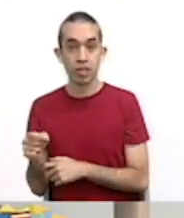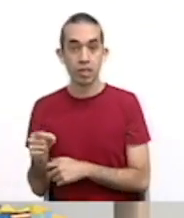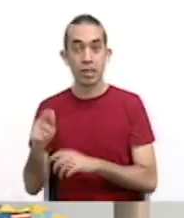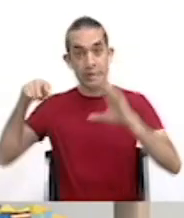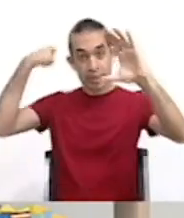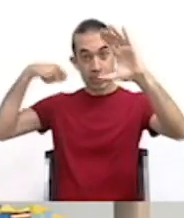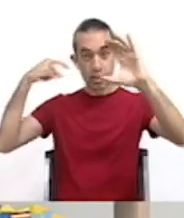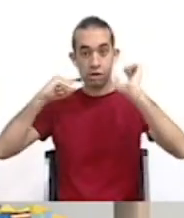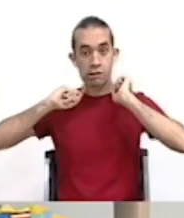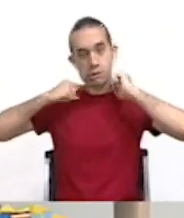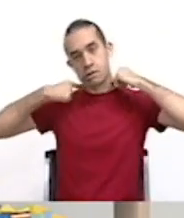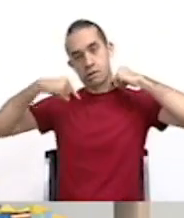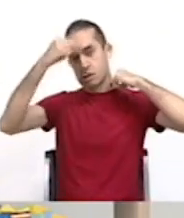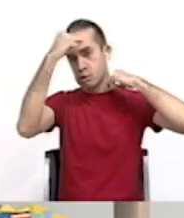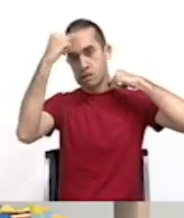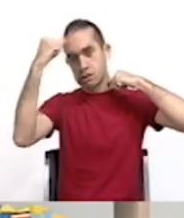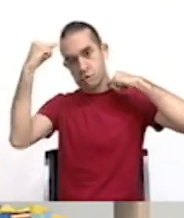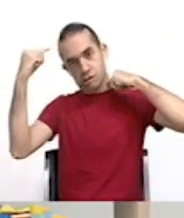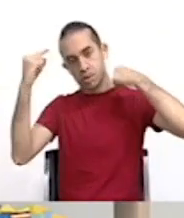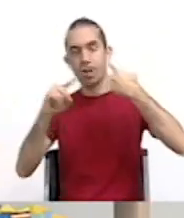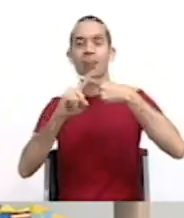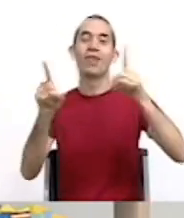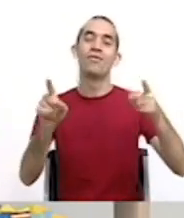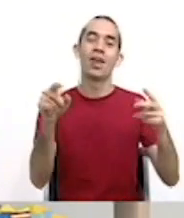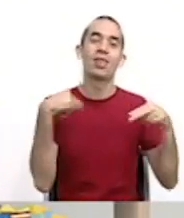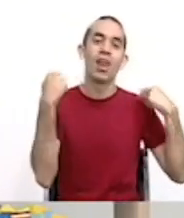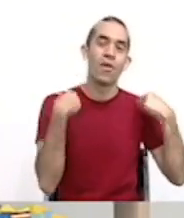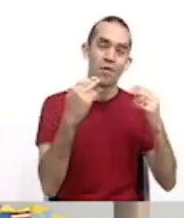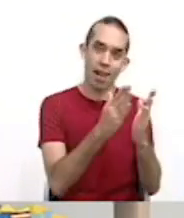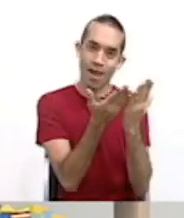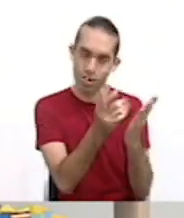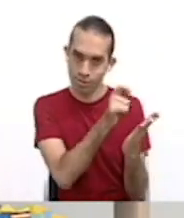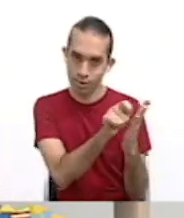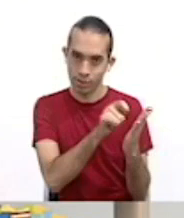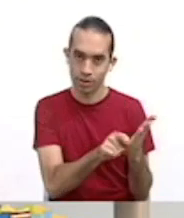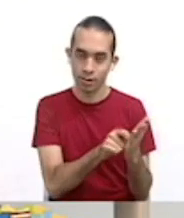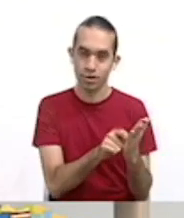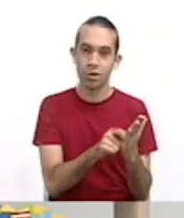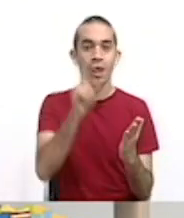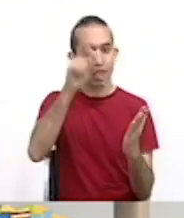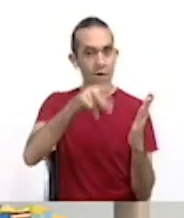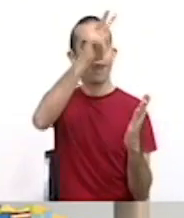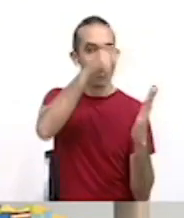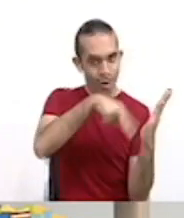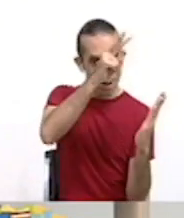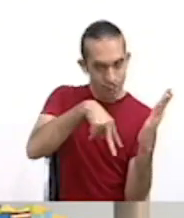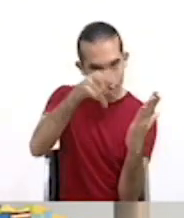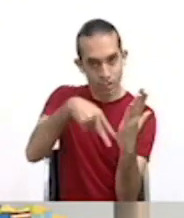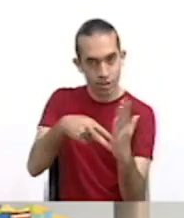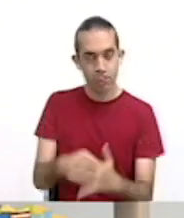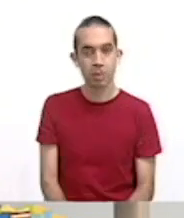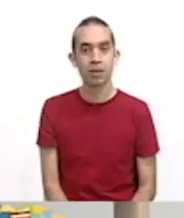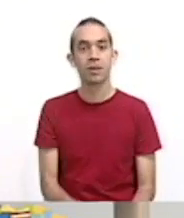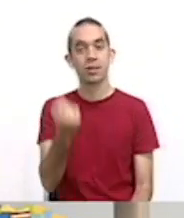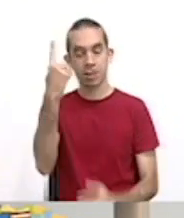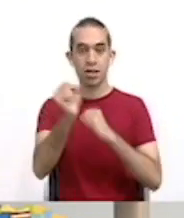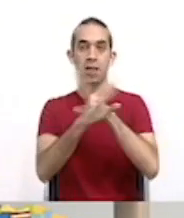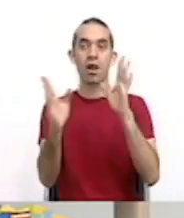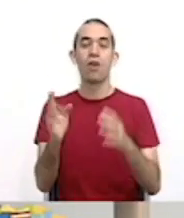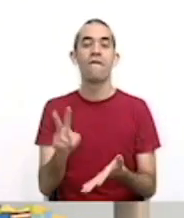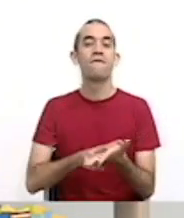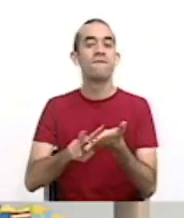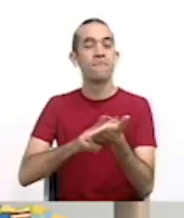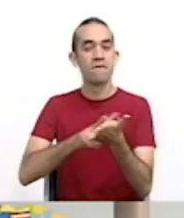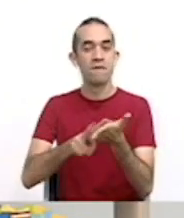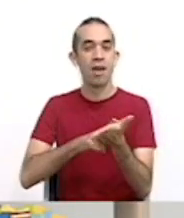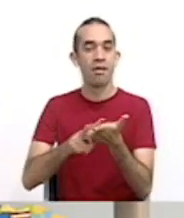en el cine es diferente a la novela, por eso hay que leer la novela. Y está claro, el color verde, que